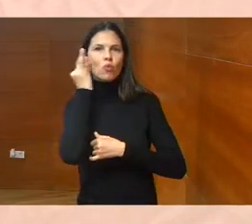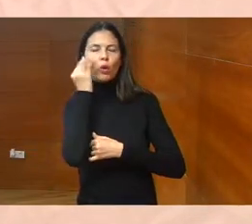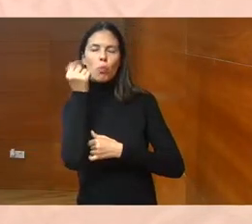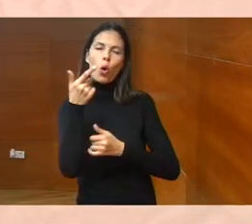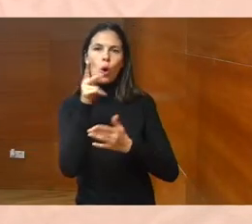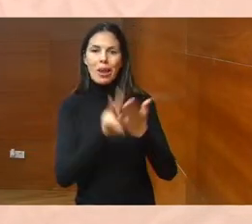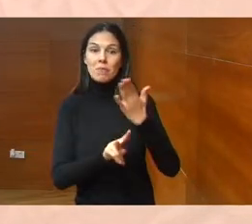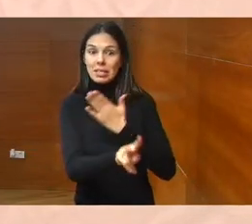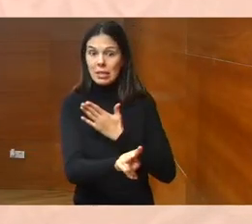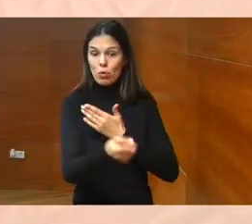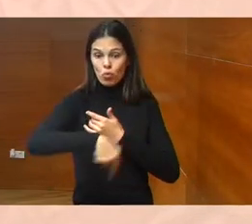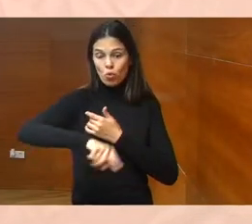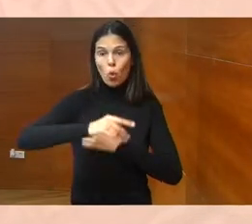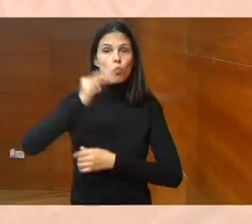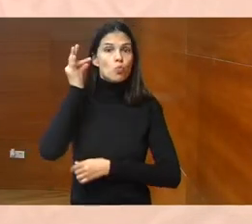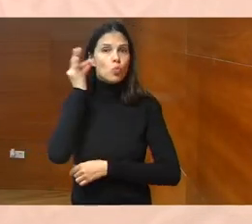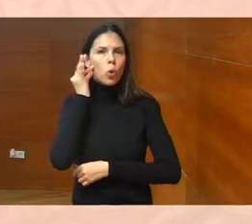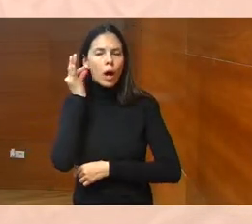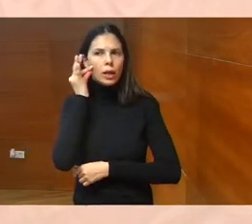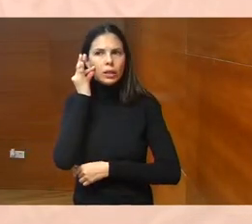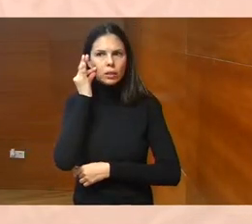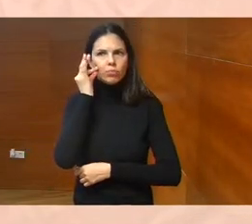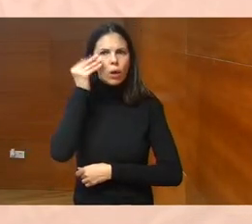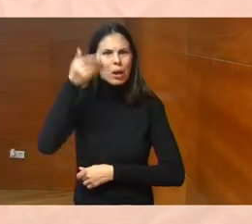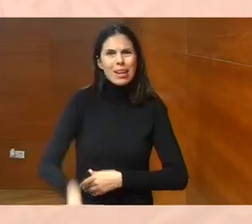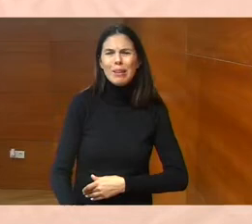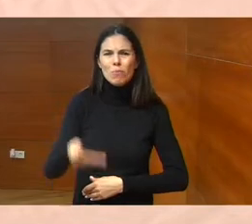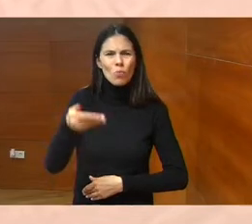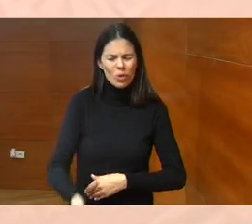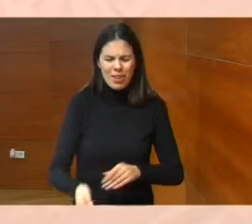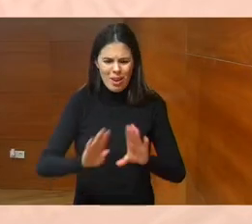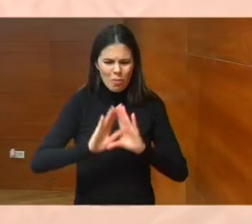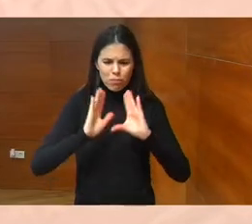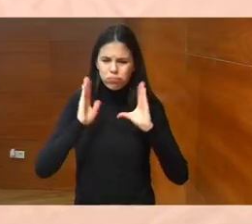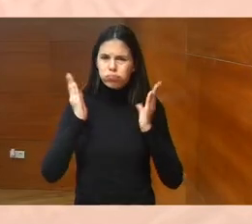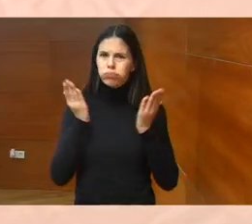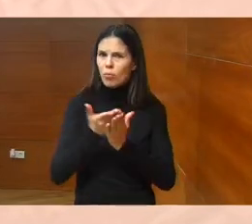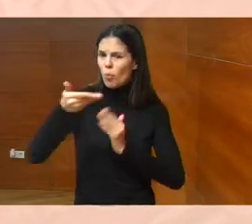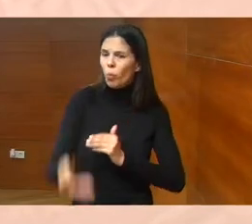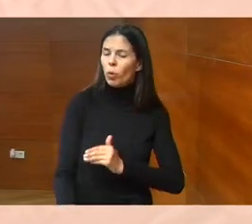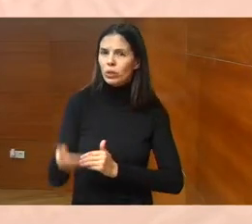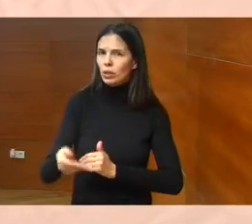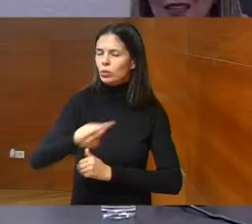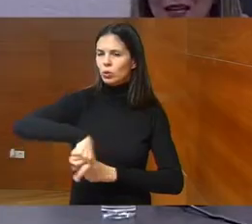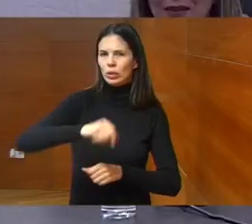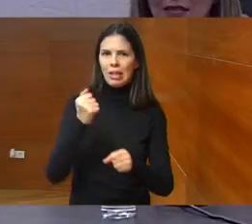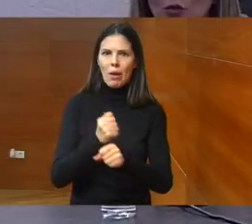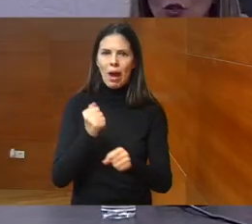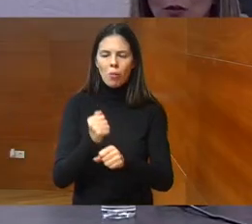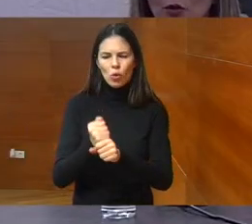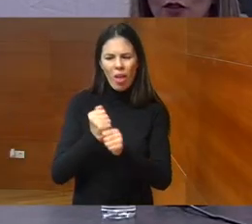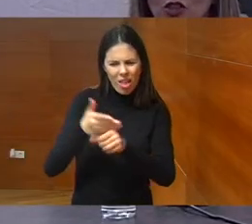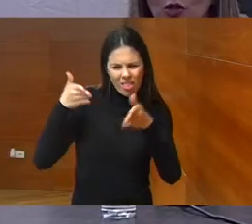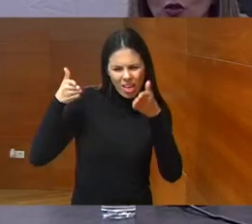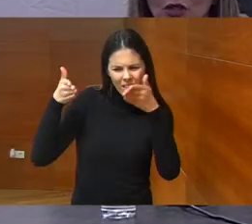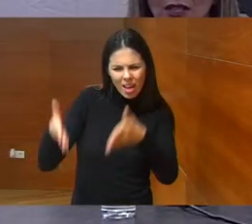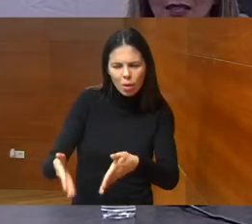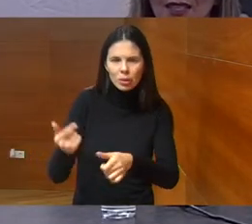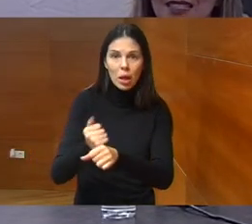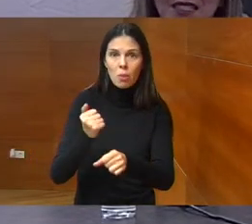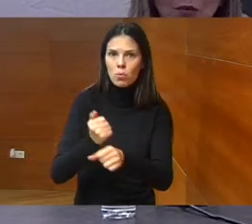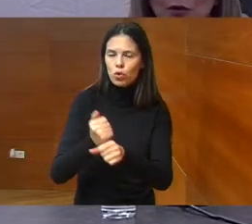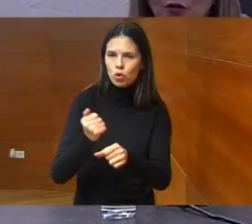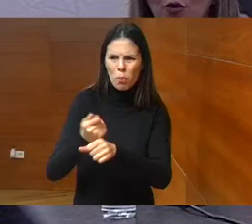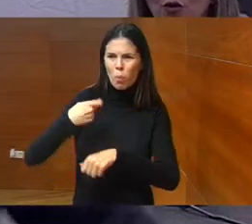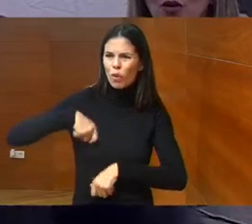mulleres que tuvimos pues una repercusión muy grande que nos dedicamos trabajamos en procesiones